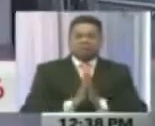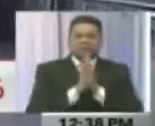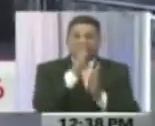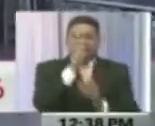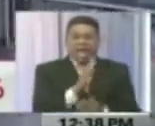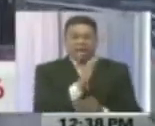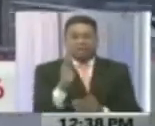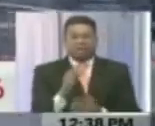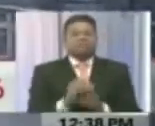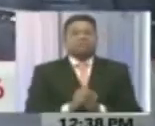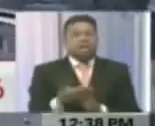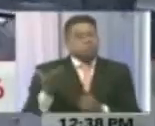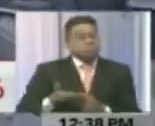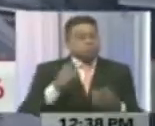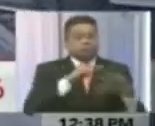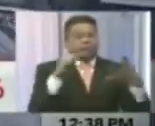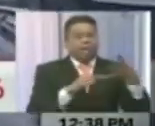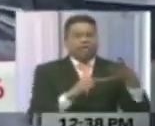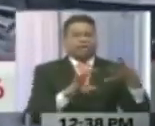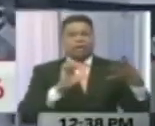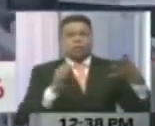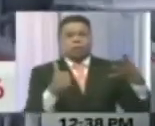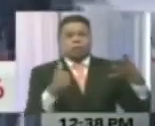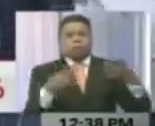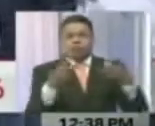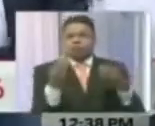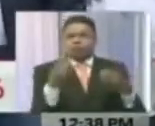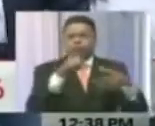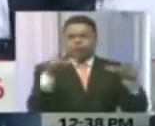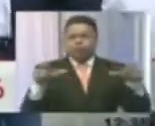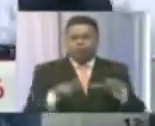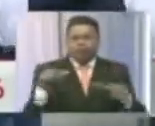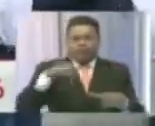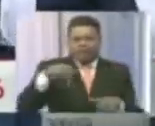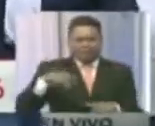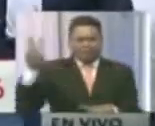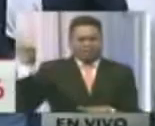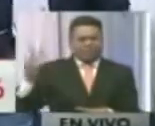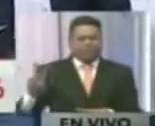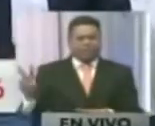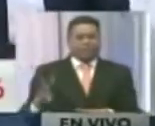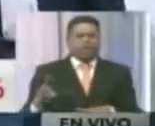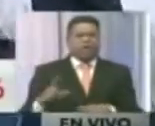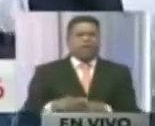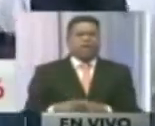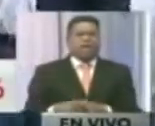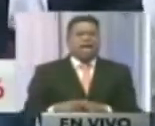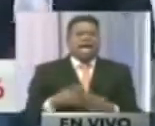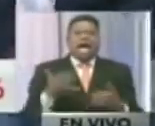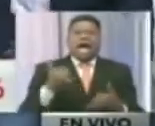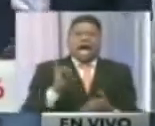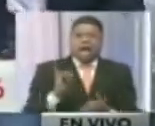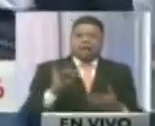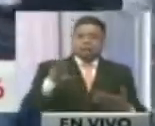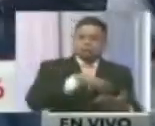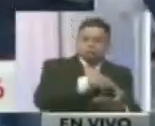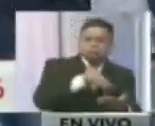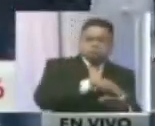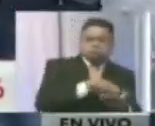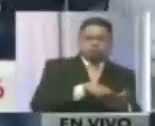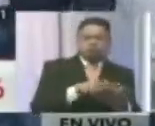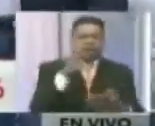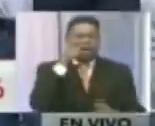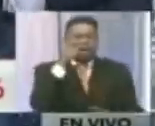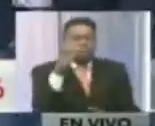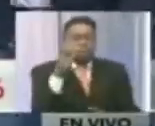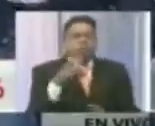principales ciudades de los estados Anzoátegui, Yaracuy, Caracas, Vargas. Tendremos también música popular en